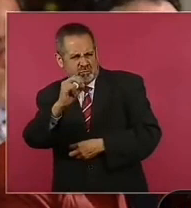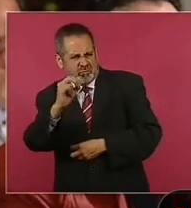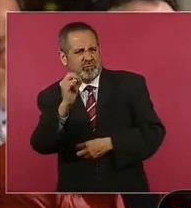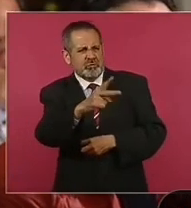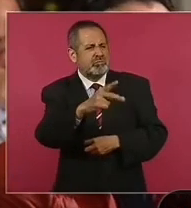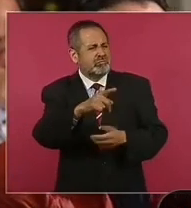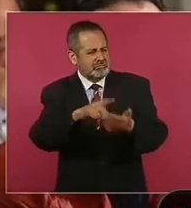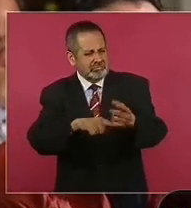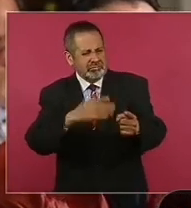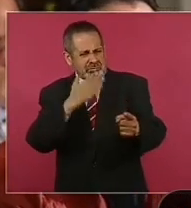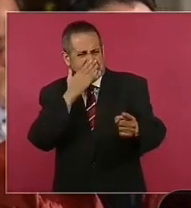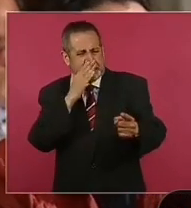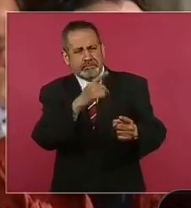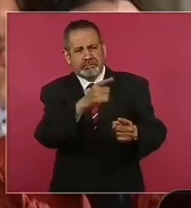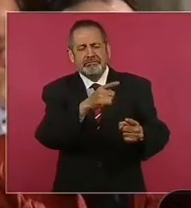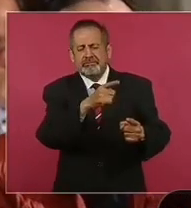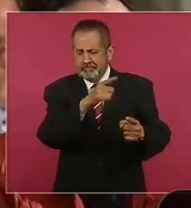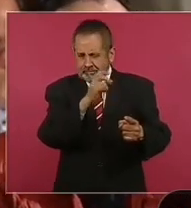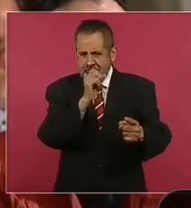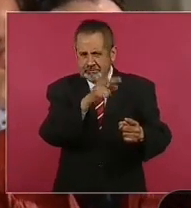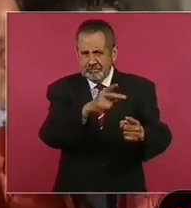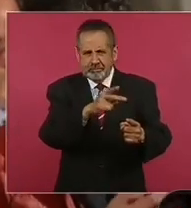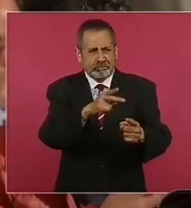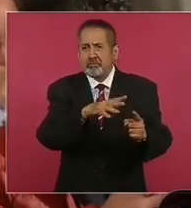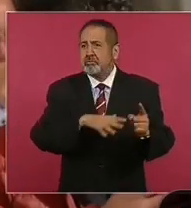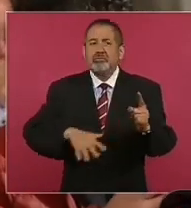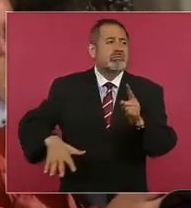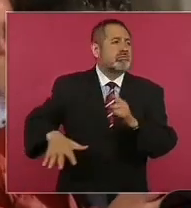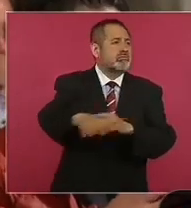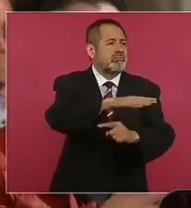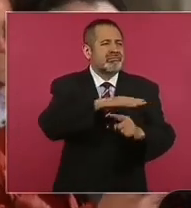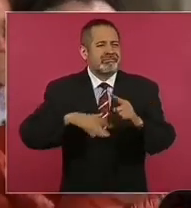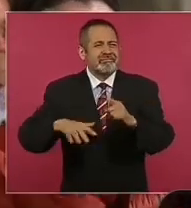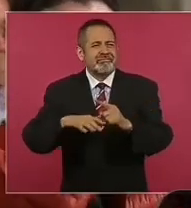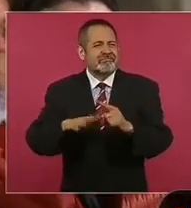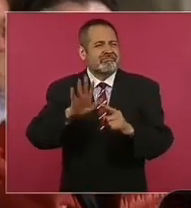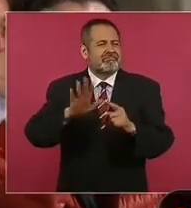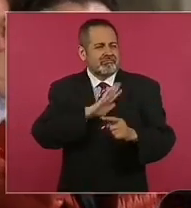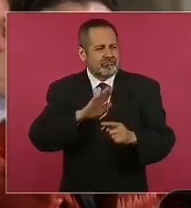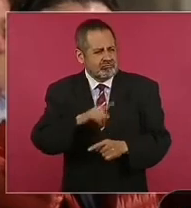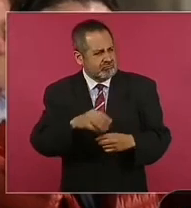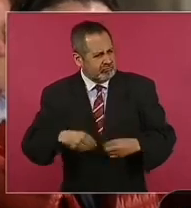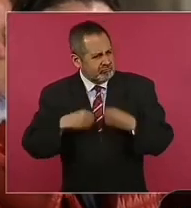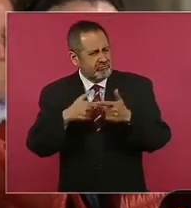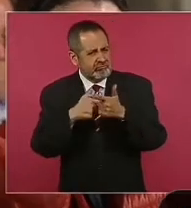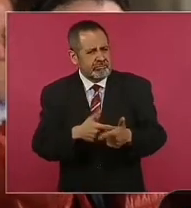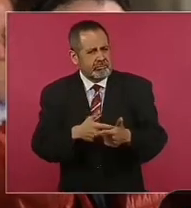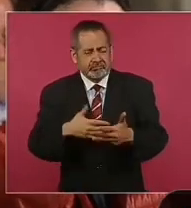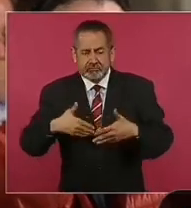dejo entre tanto muerto viviente, confiado plenamente